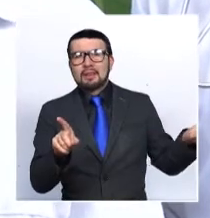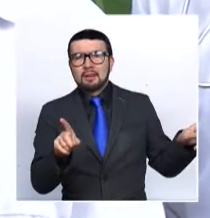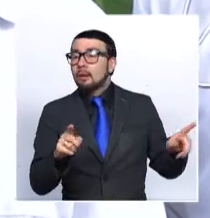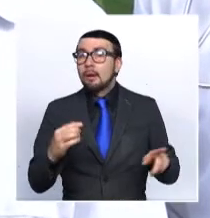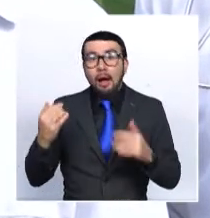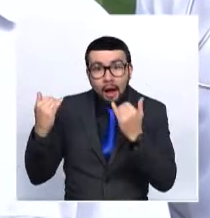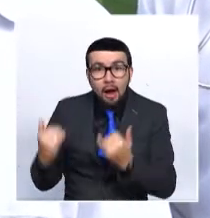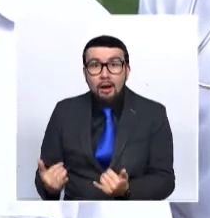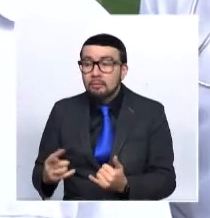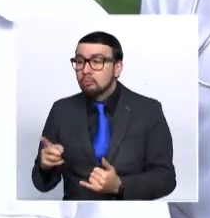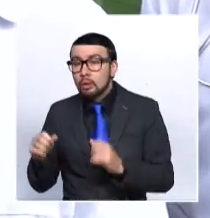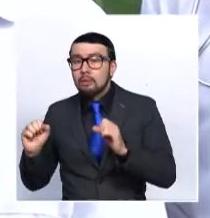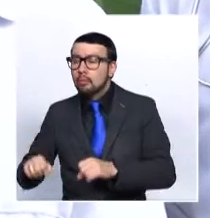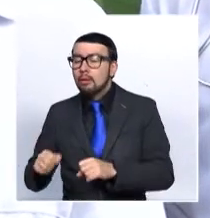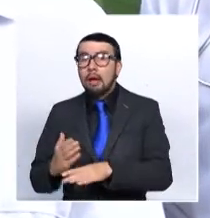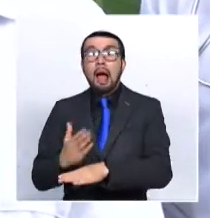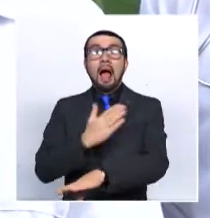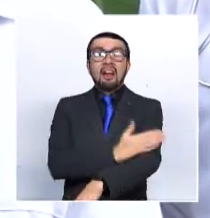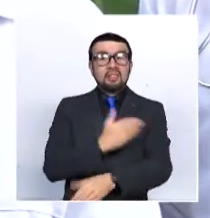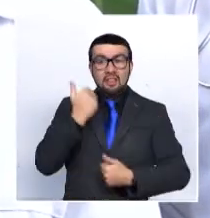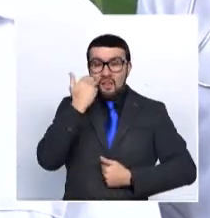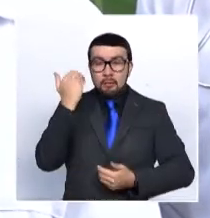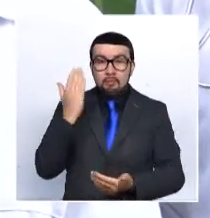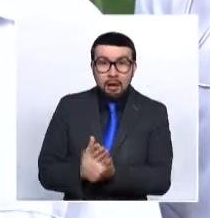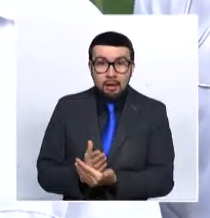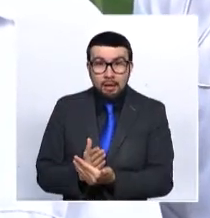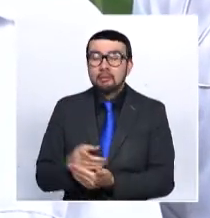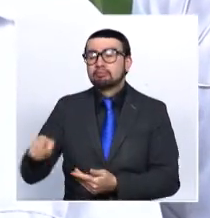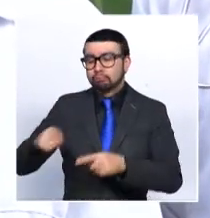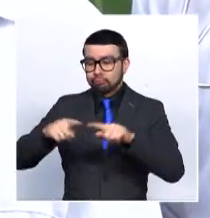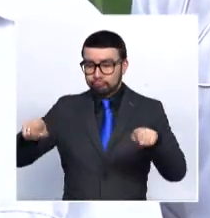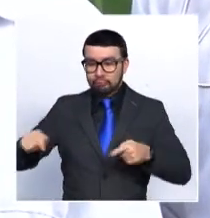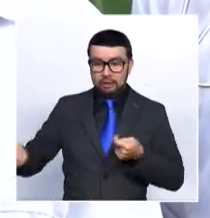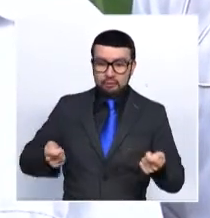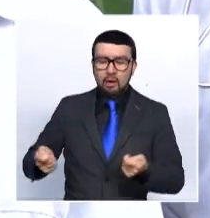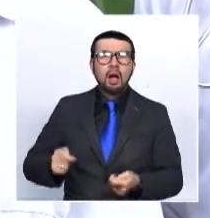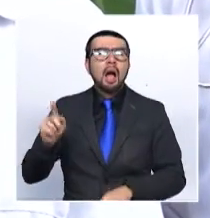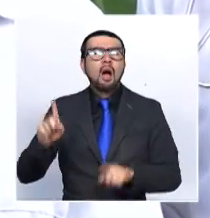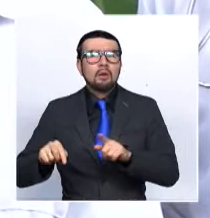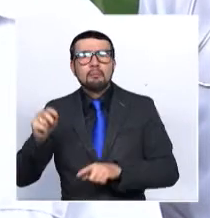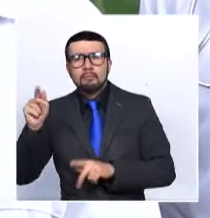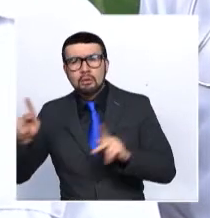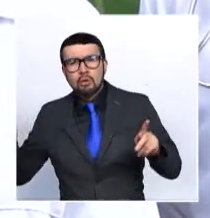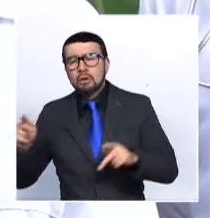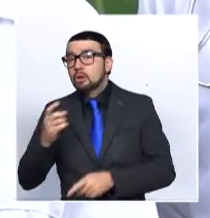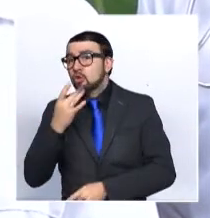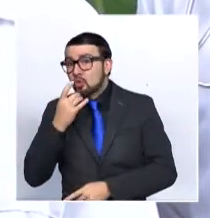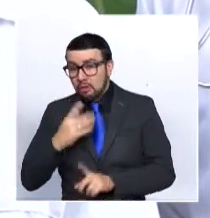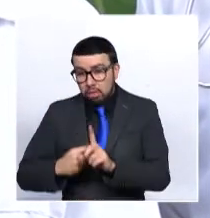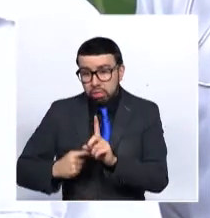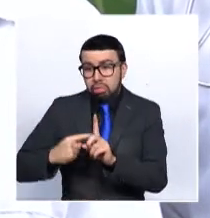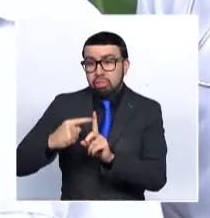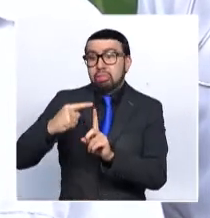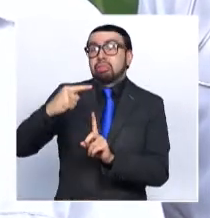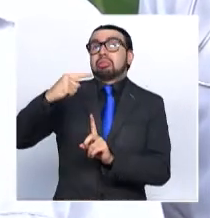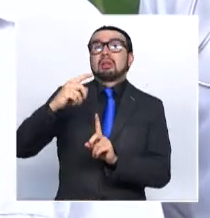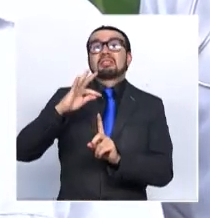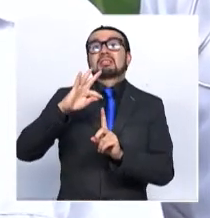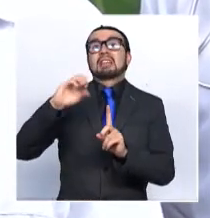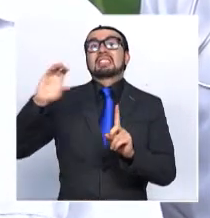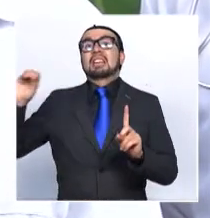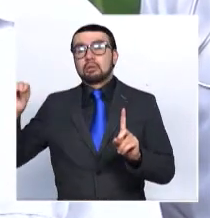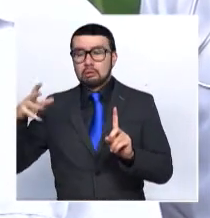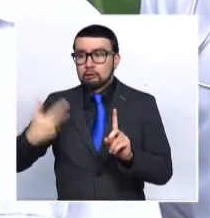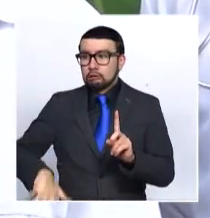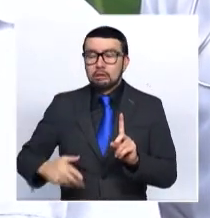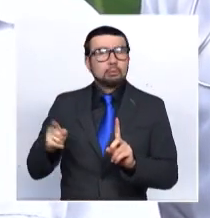posibilidad de hacer una intervención preventiva en muchos de los pacientes. Hay pacientes con glicemias por ahí de 300 en la calle que no tienen absolutamente ningún síntoma y